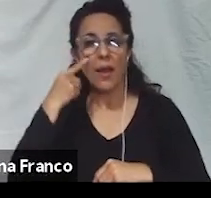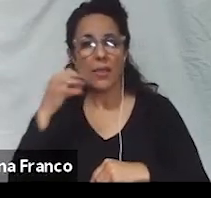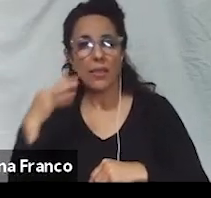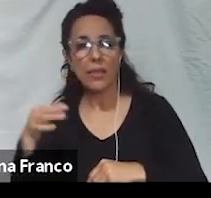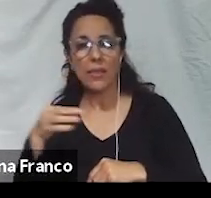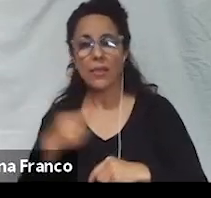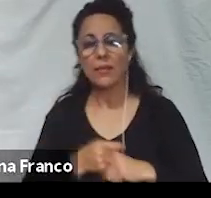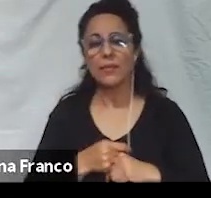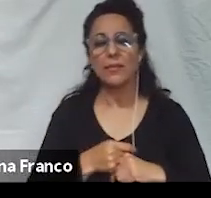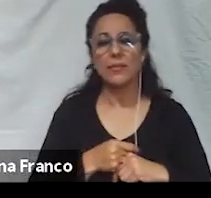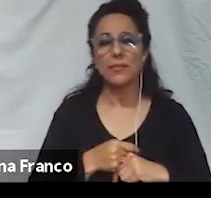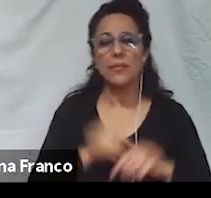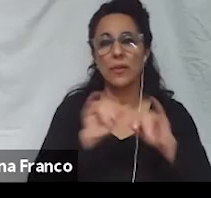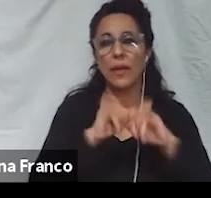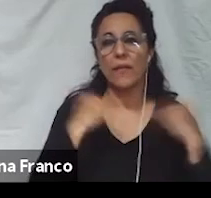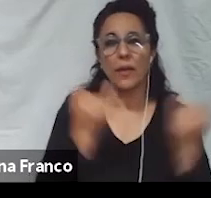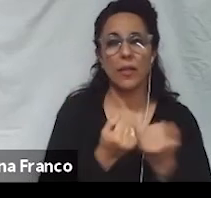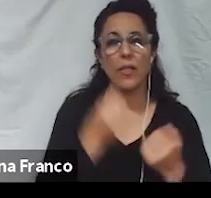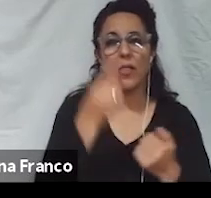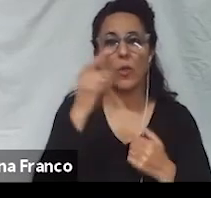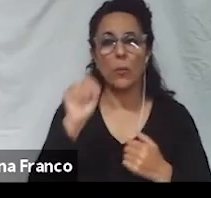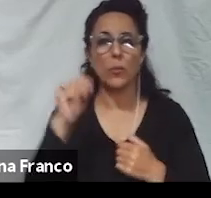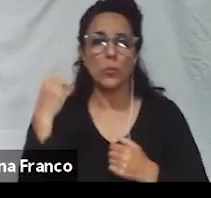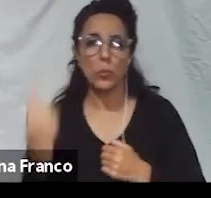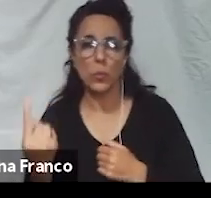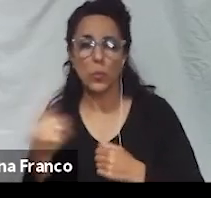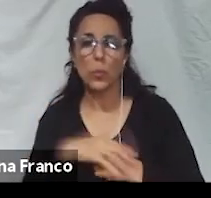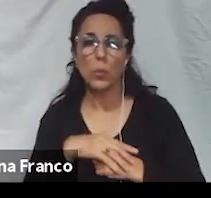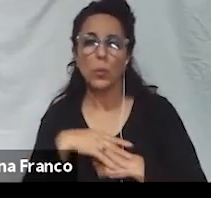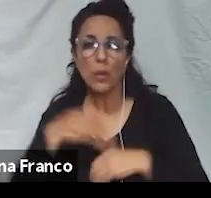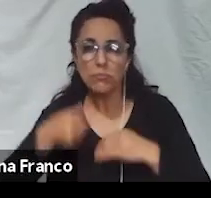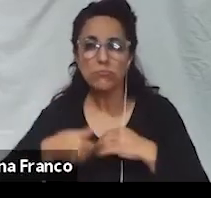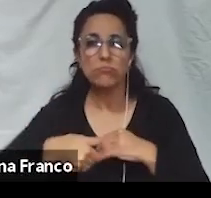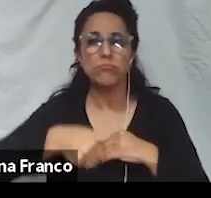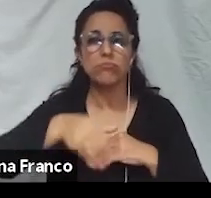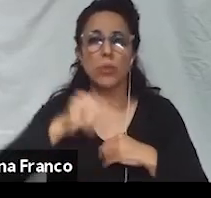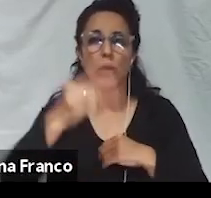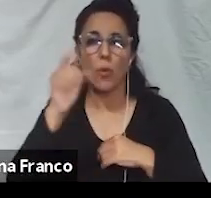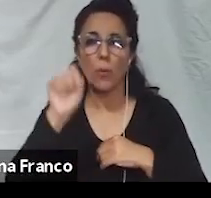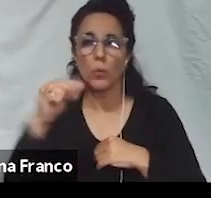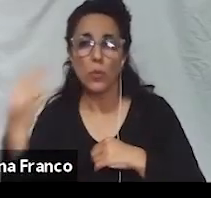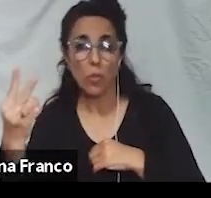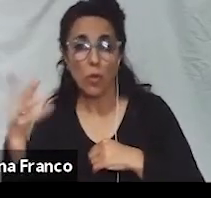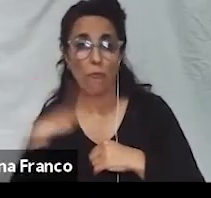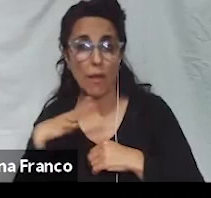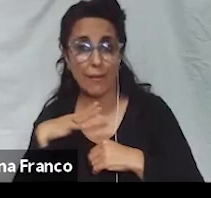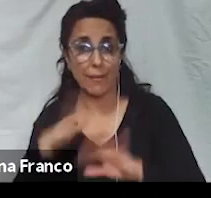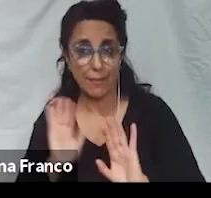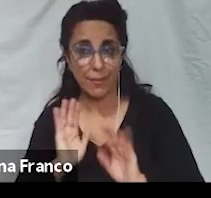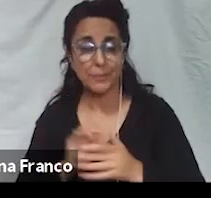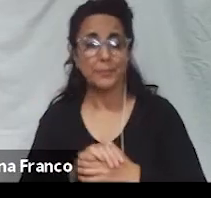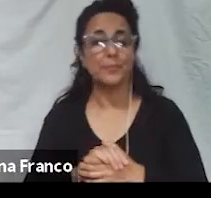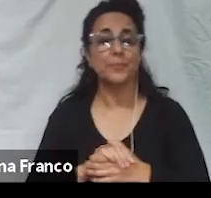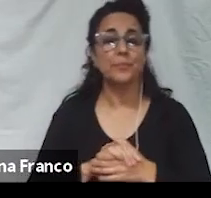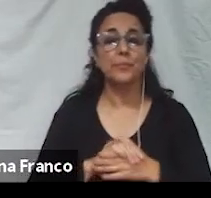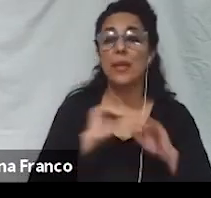que se usa es WCAG 2.1, que son las que están vigentes, las más actualizadas, pronto se vienen las 2.2,